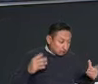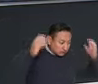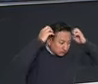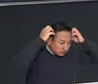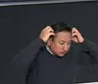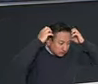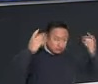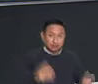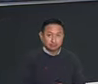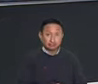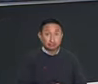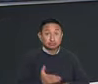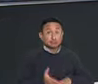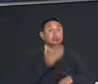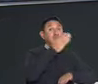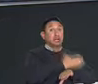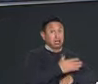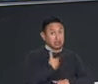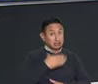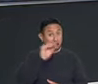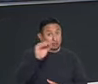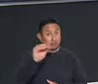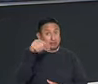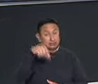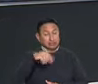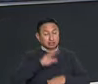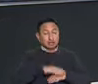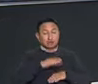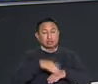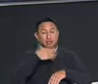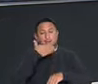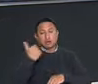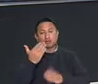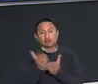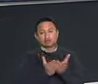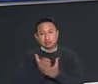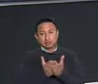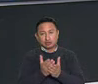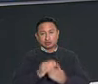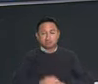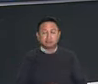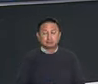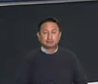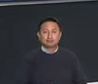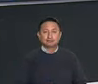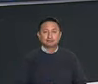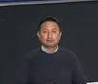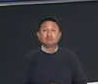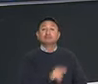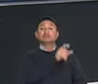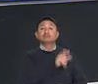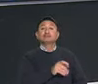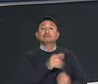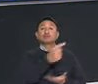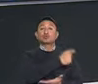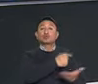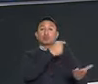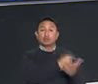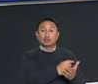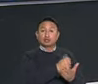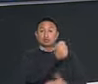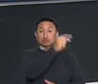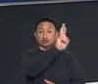en emergencia. Todo esto se hace, evidentemente, por reparación y mejoras para el servicio. Los moradores de Guajaló, al sur de